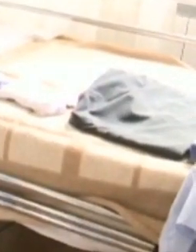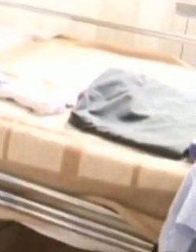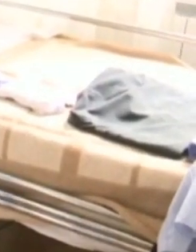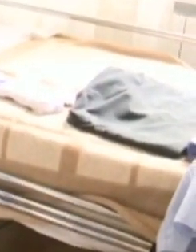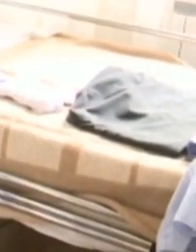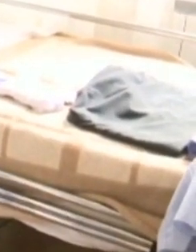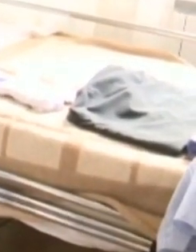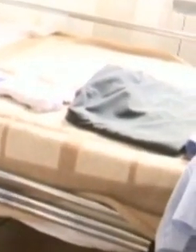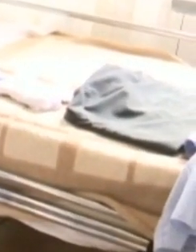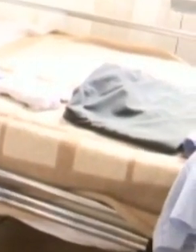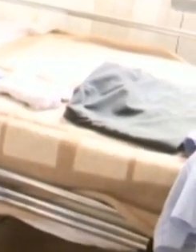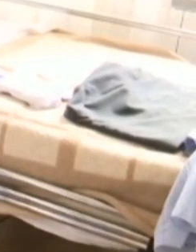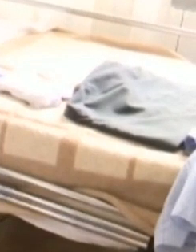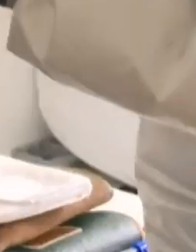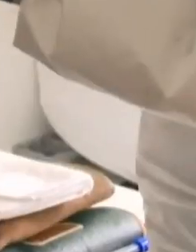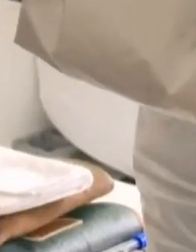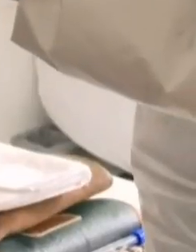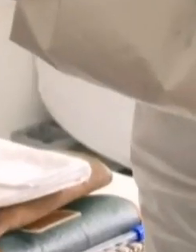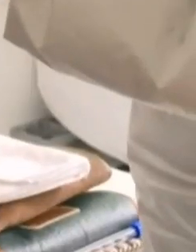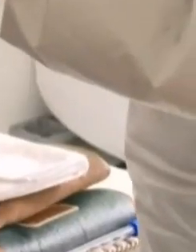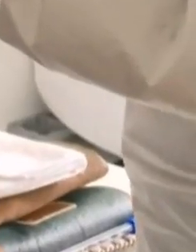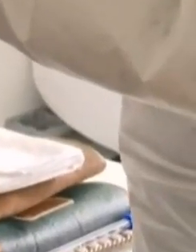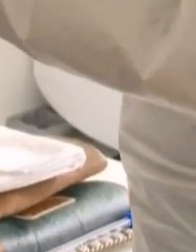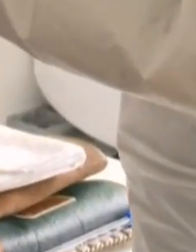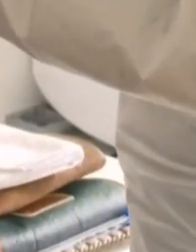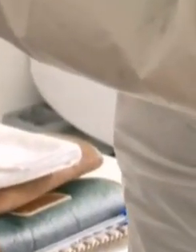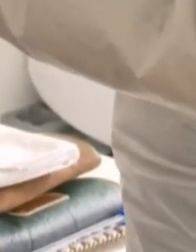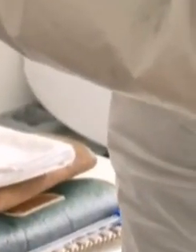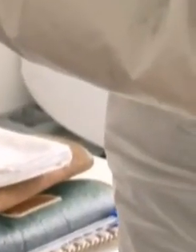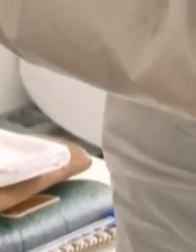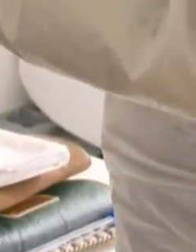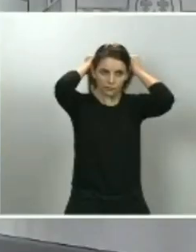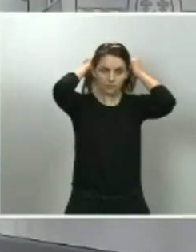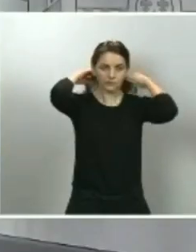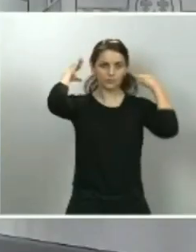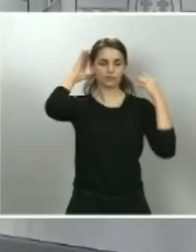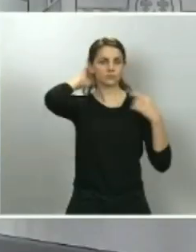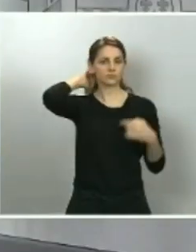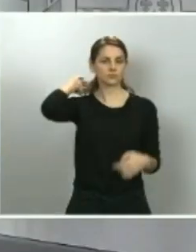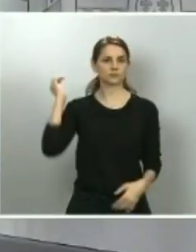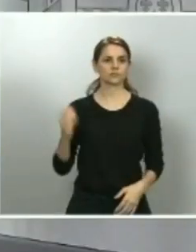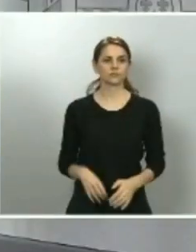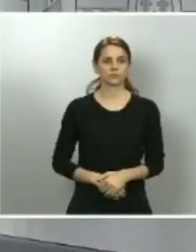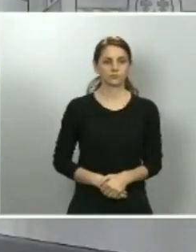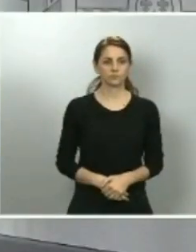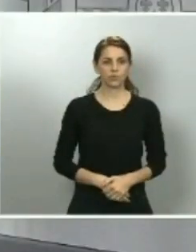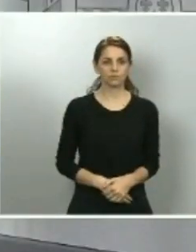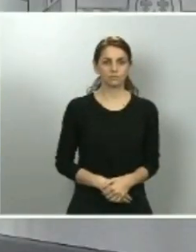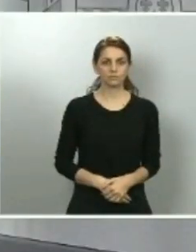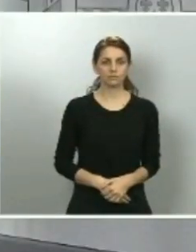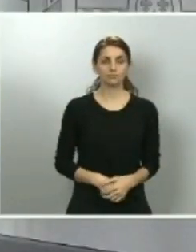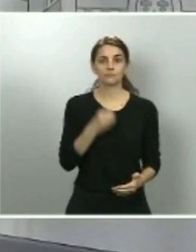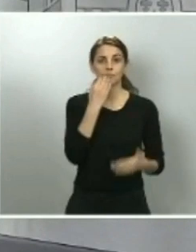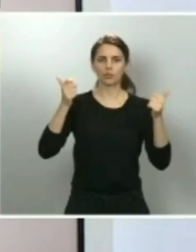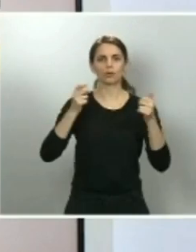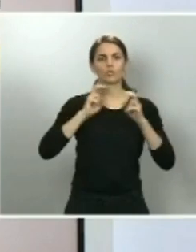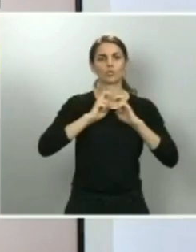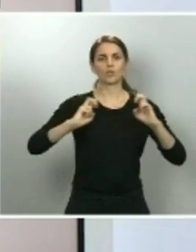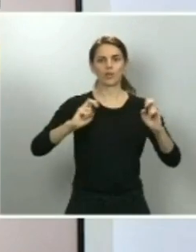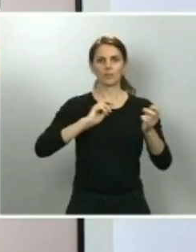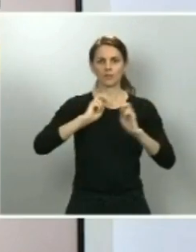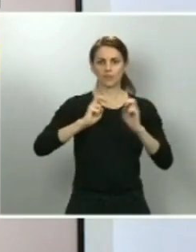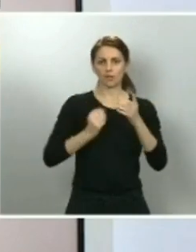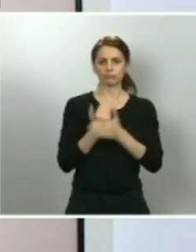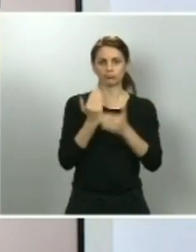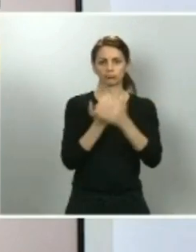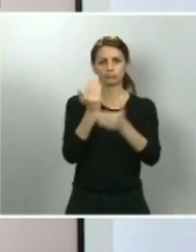a la aportación de datos con retraso por parte de una comunidad autónoma. La evolución, para el responsable de Alerta Sanitaria Española, es